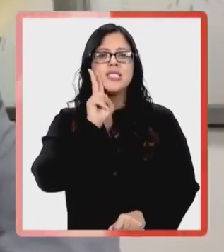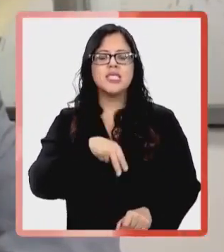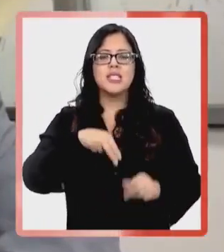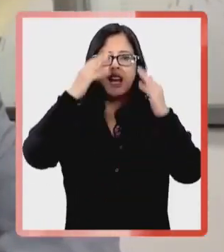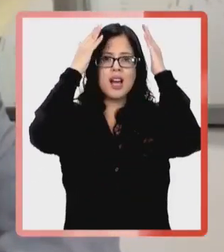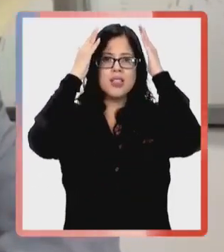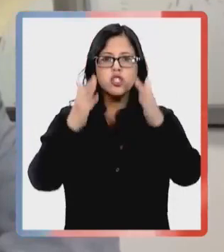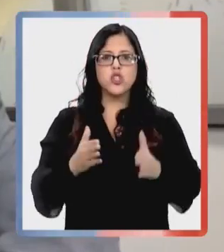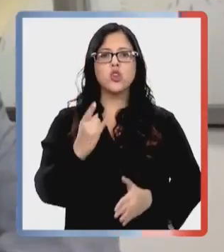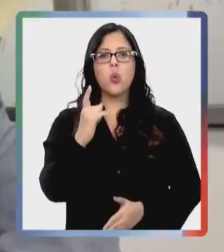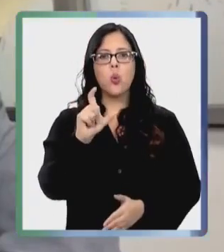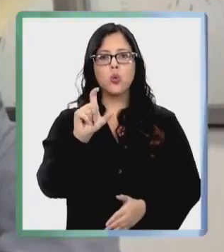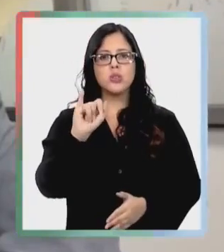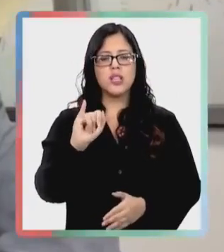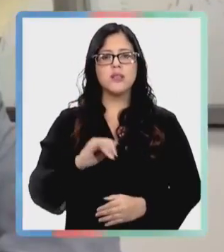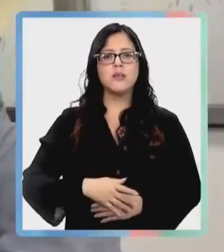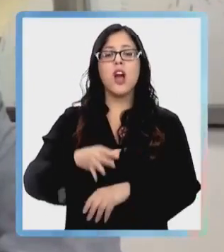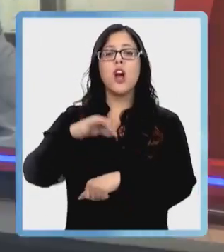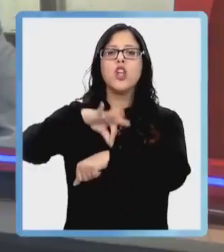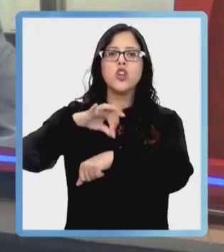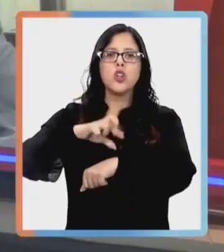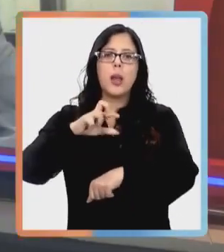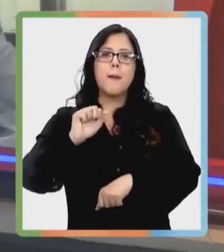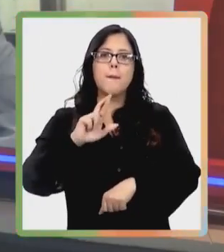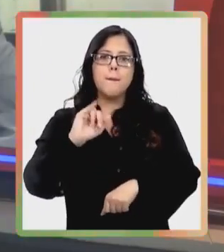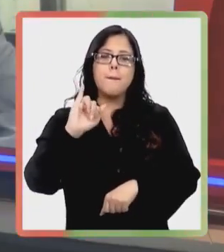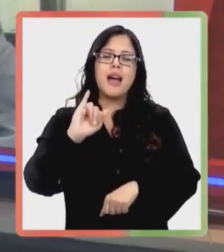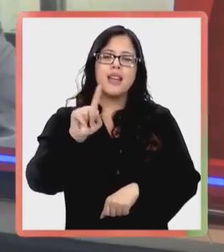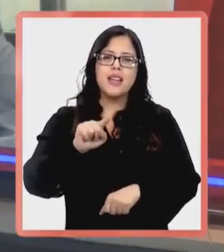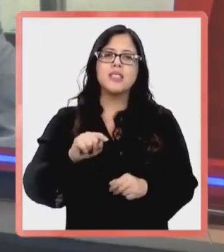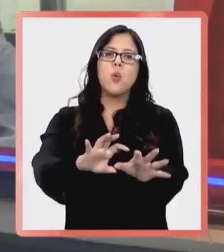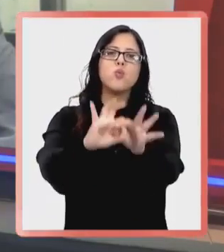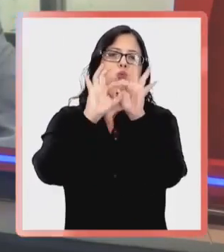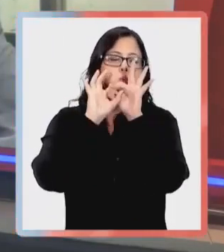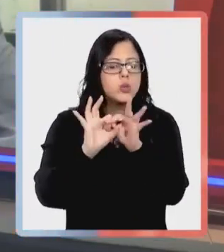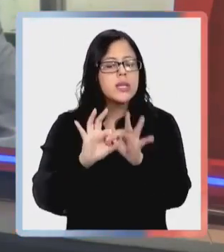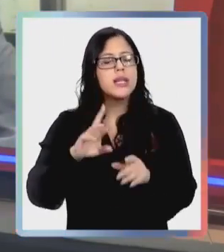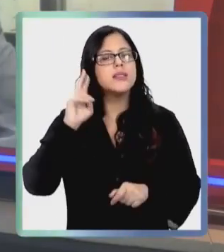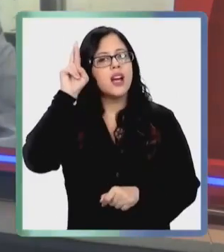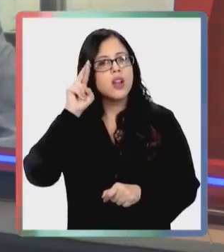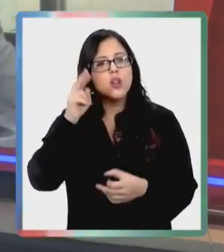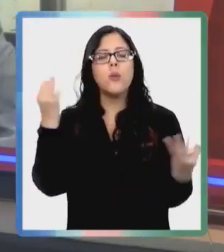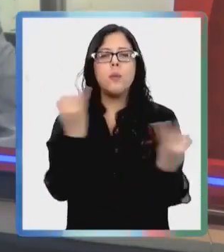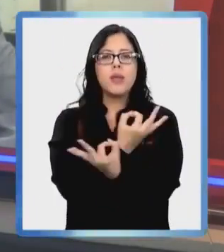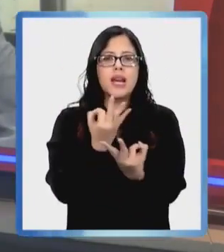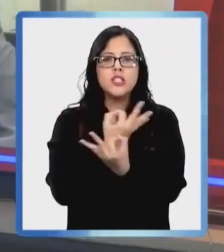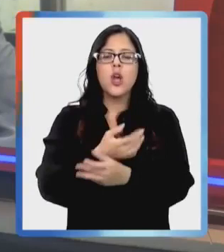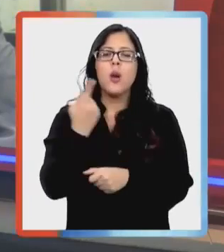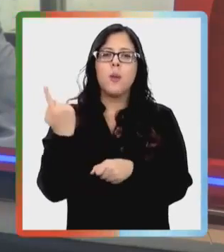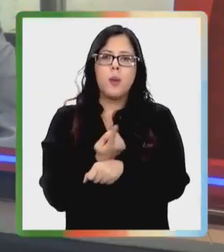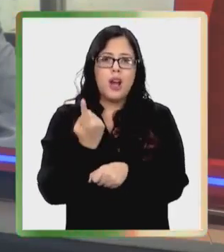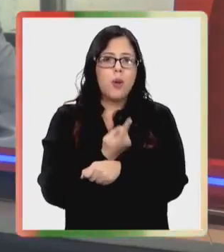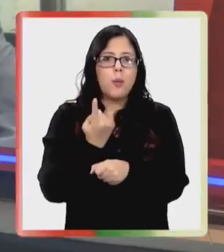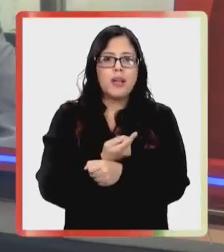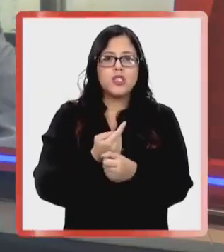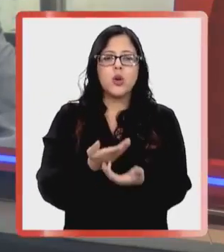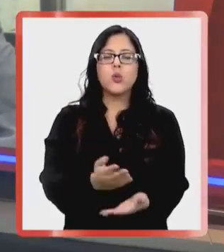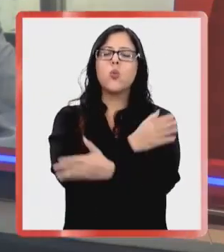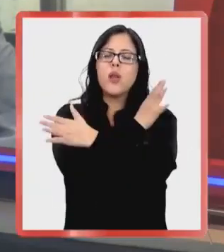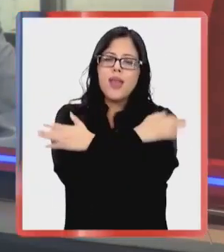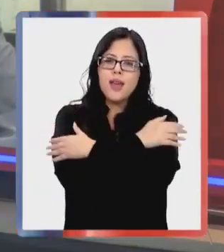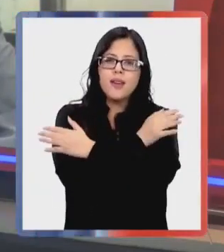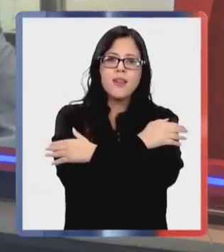se quedara sin atención de UCI. Doctor Enrique París, muchísimas gracias por sus reflexiones, por sus consejos y por esta